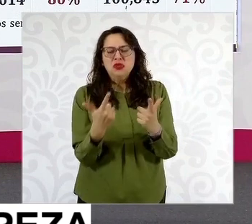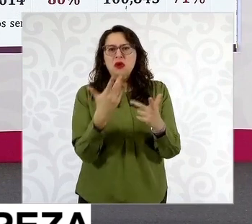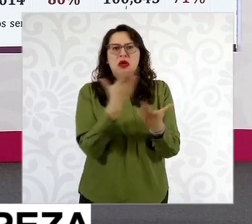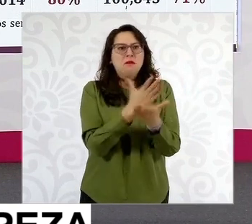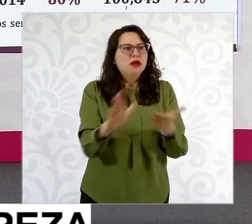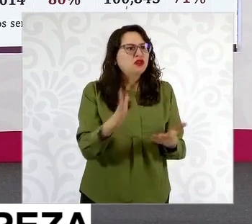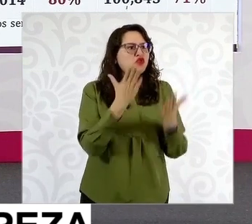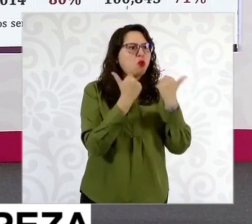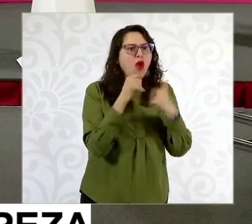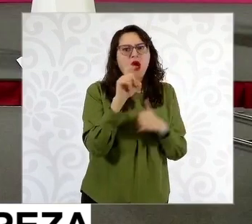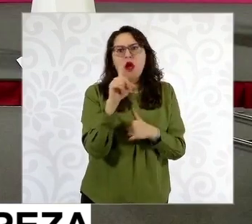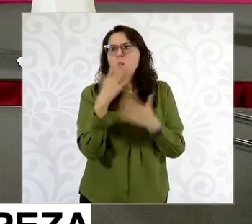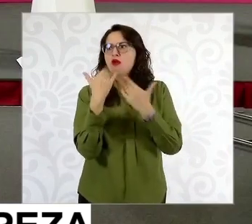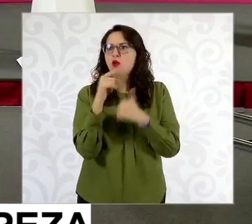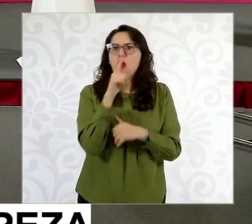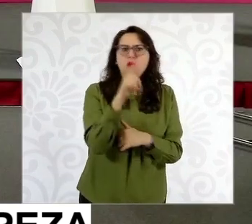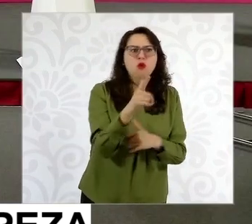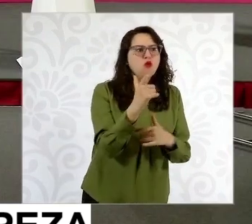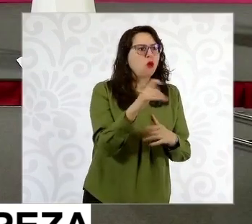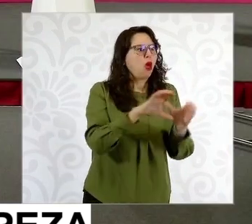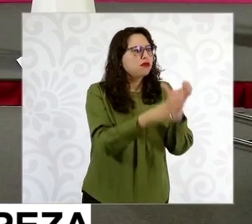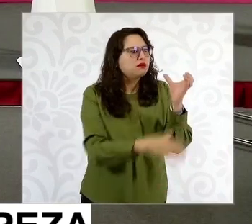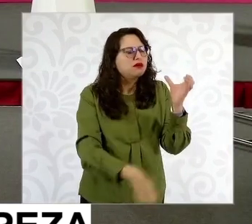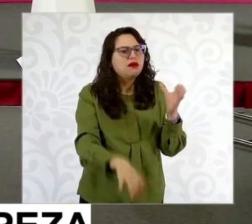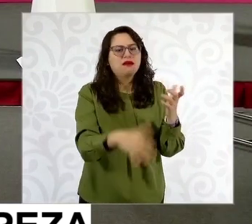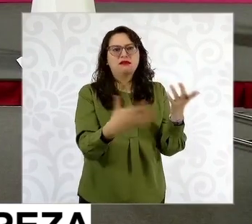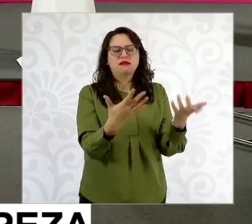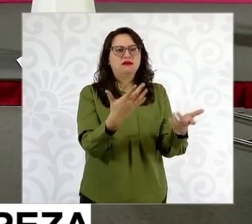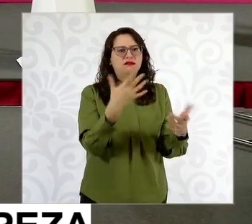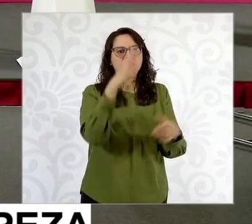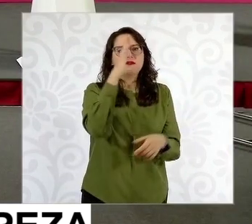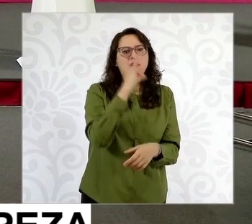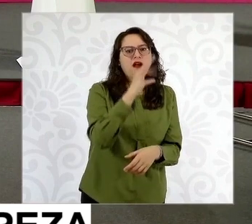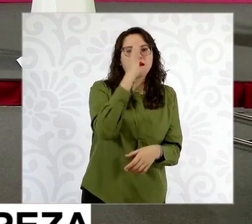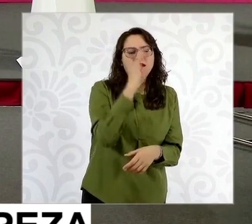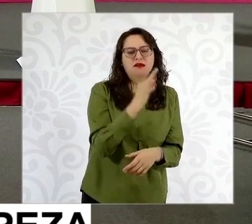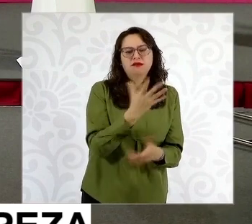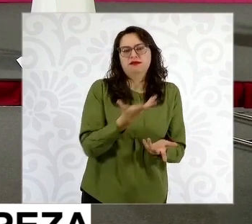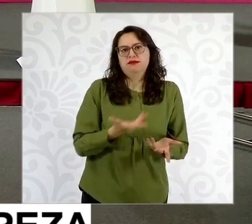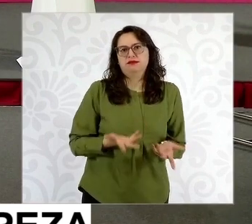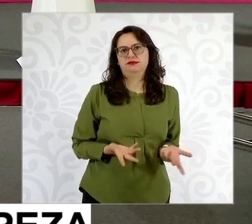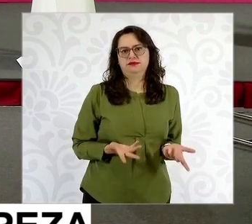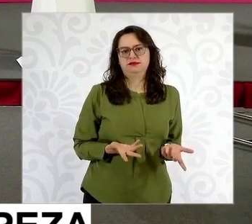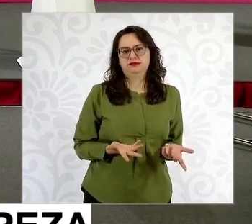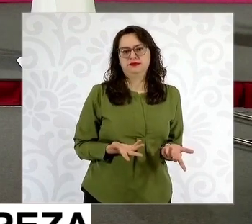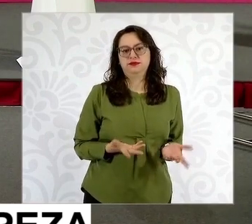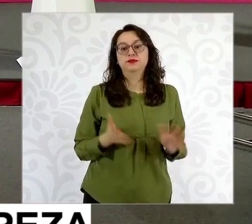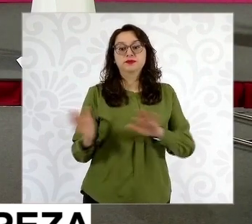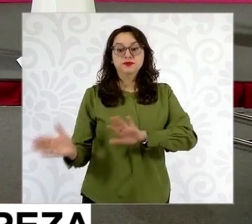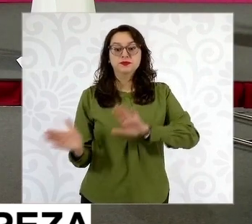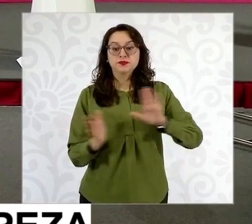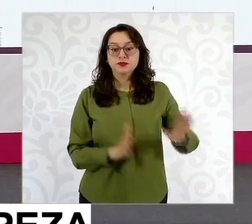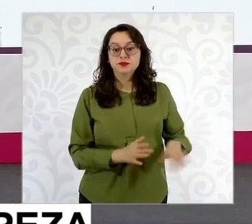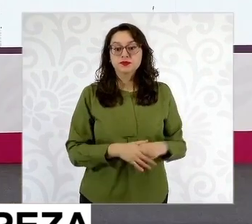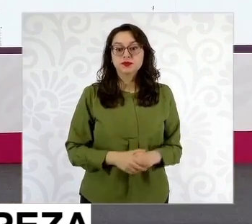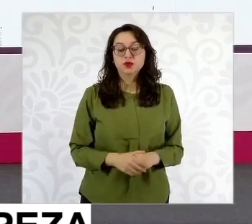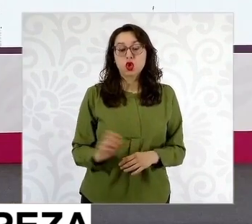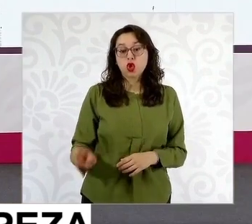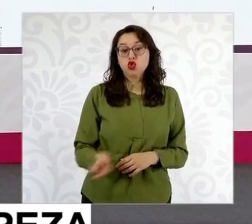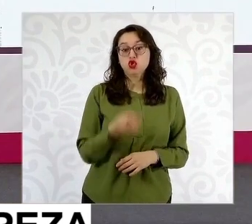adicionalmente. La que sigue, por favor. Bueno, y tenemos dos casitos rapiditos de